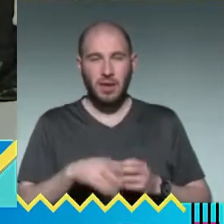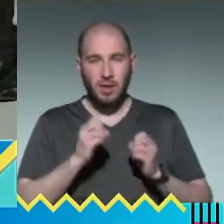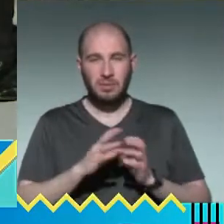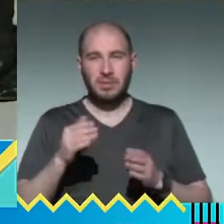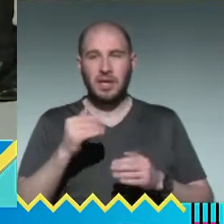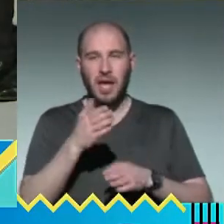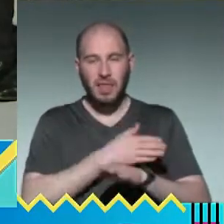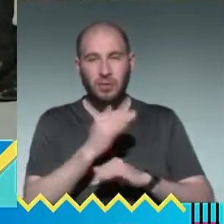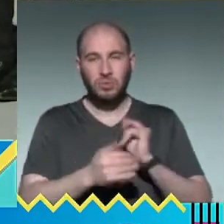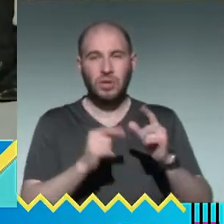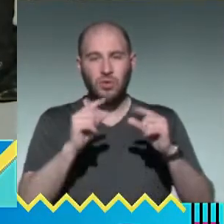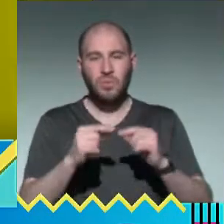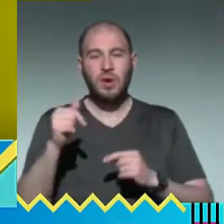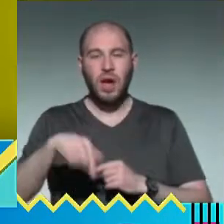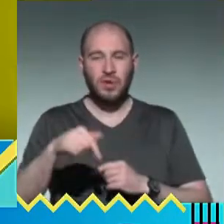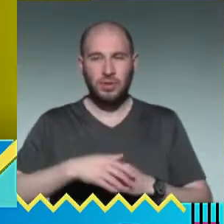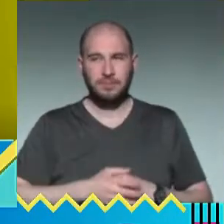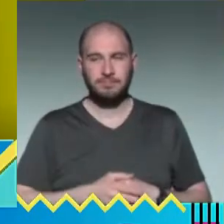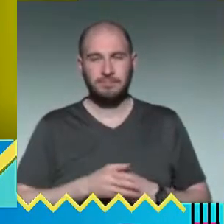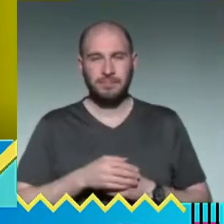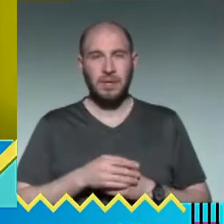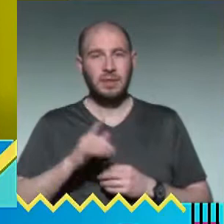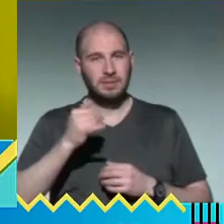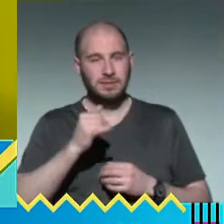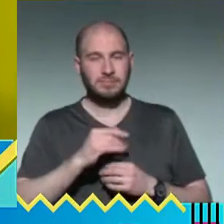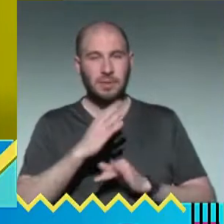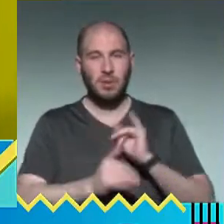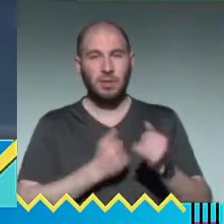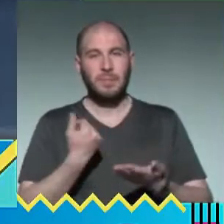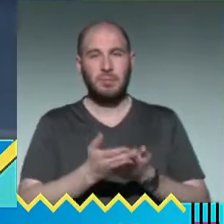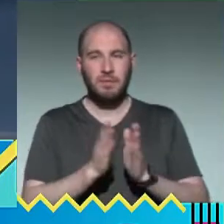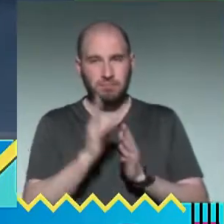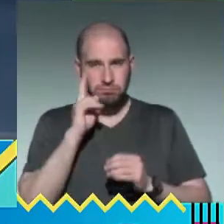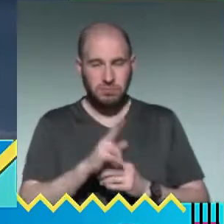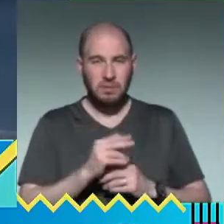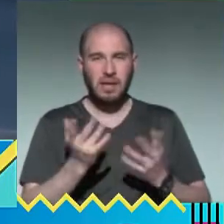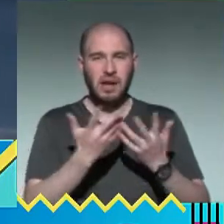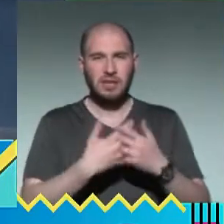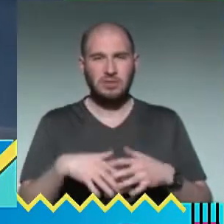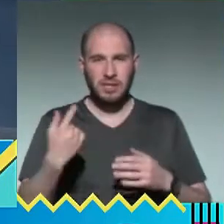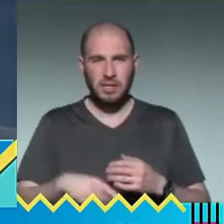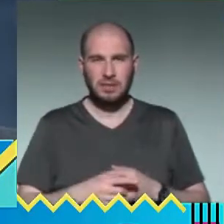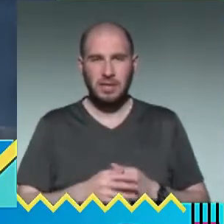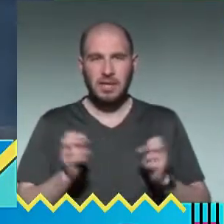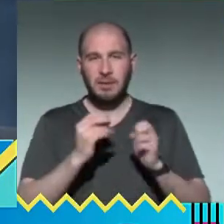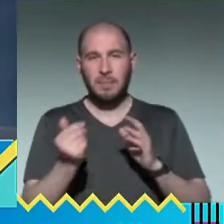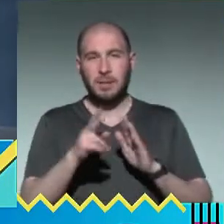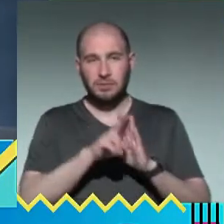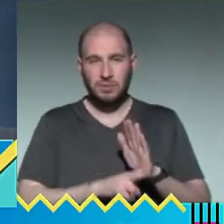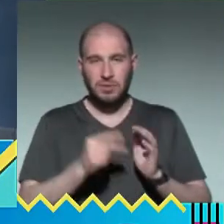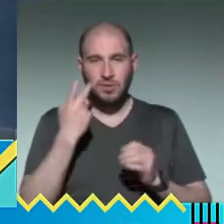toda una introducción para ir a los números de ahora, Caro. Así es, Fer, y les vamos a pedir que nos acompañen y están relacionados con lo que tiene que ver con el